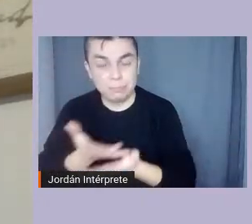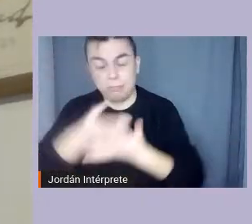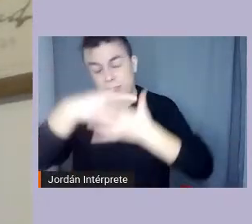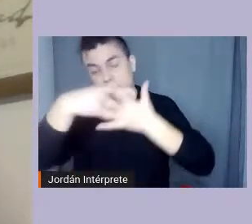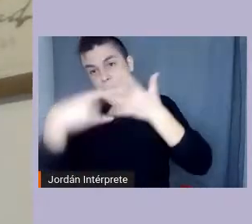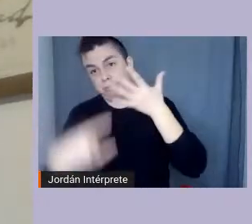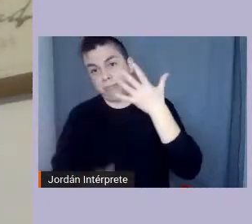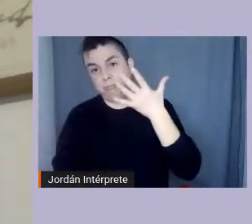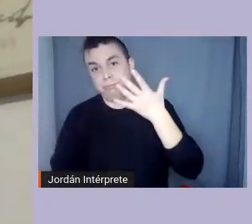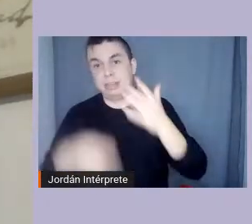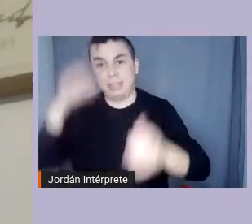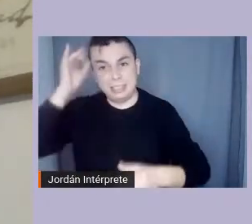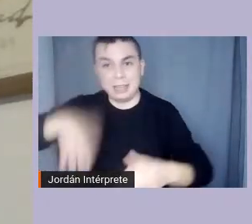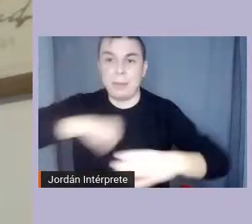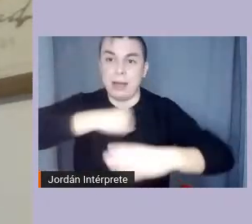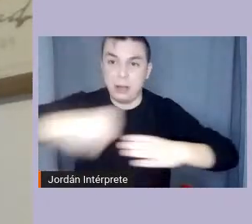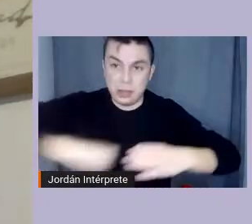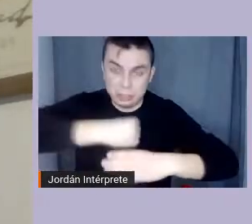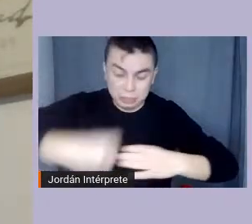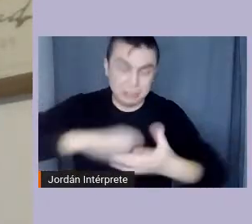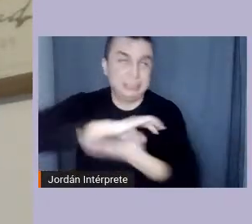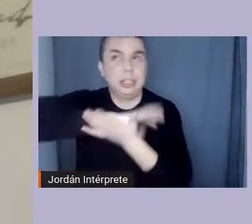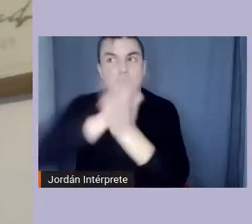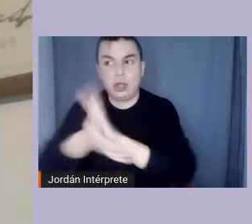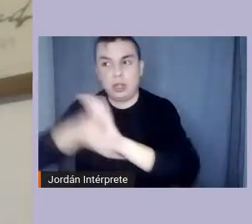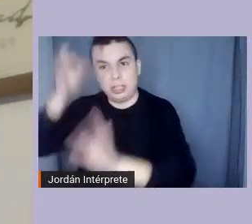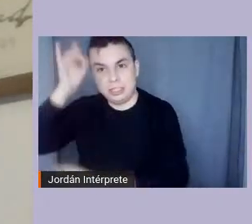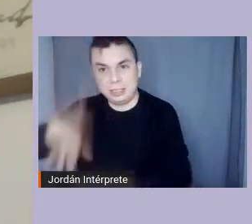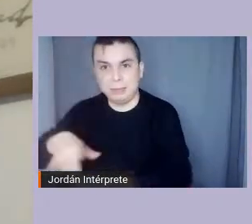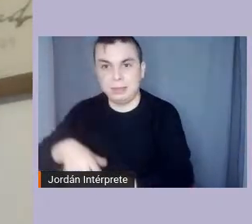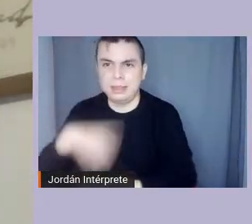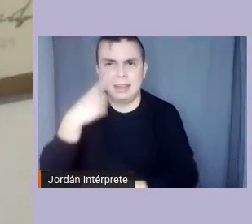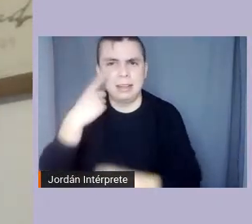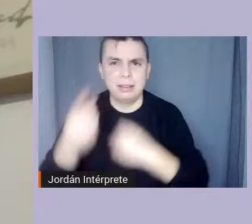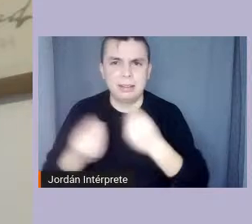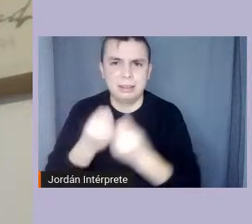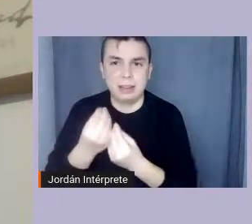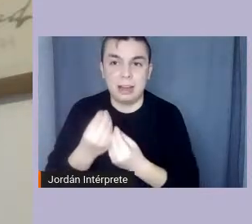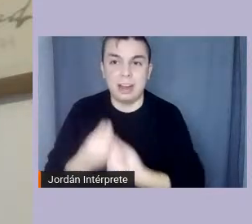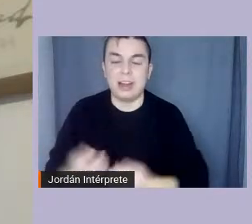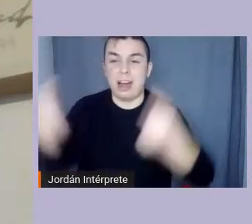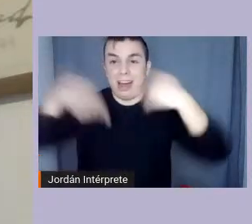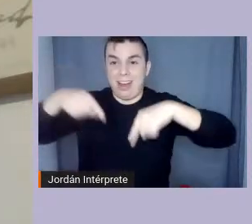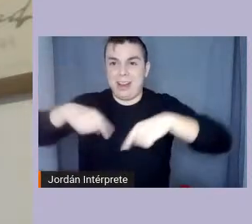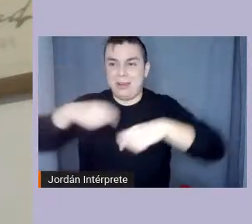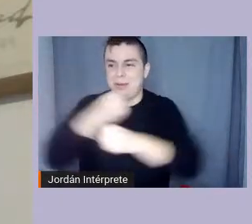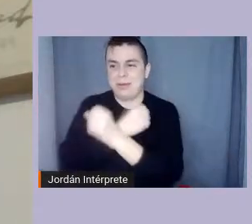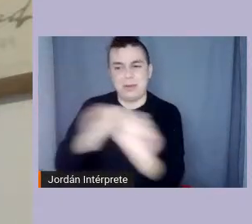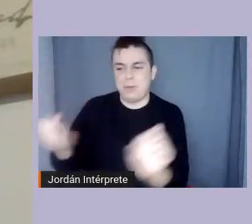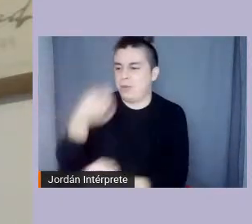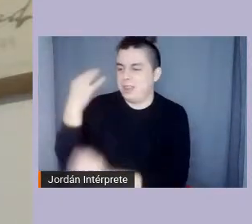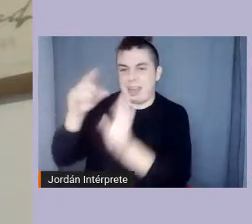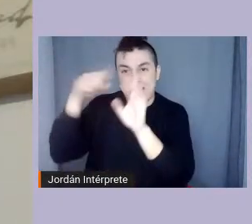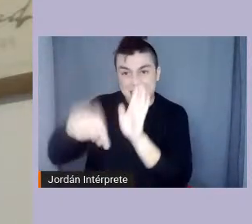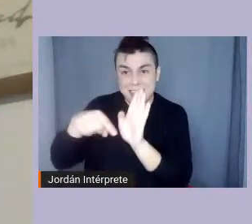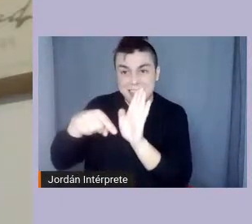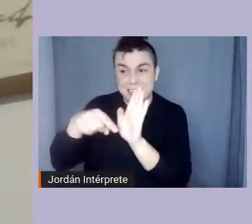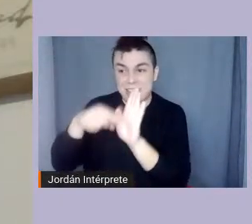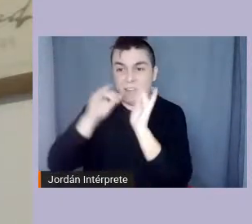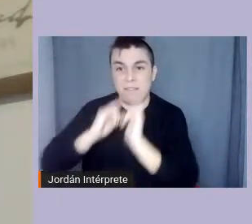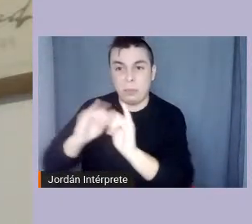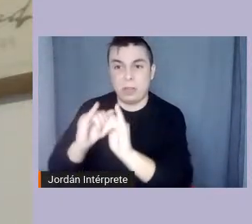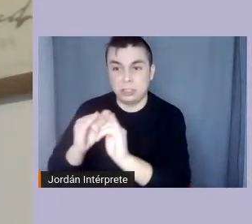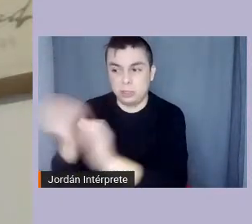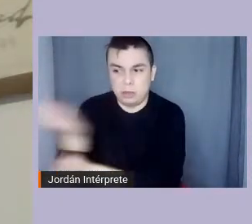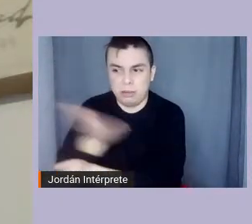etcétera, que sepa cocinar, que sepa todo. Bueno, algunos de estos cantos son inaceptables para el mundo de hoy, ¿no es verdad? Pero